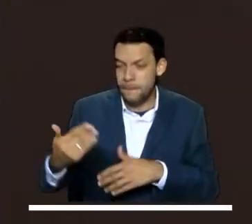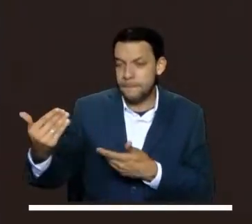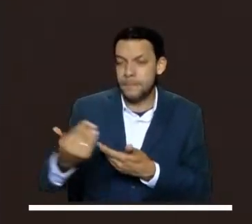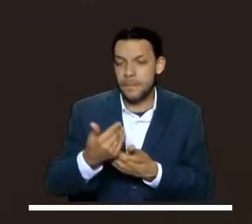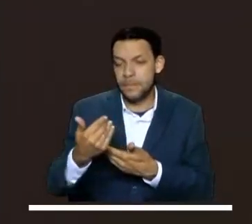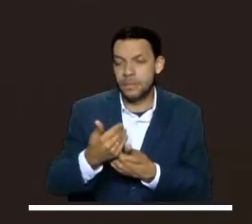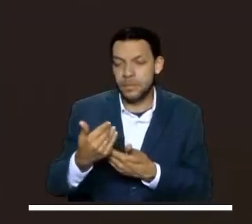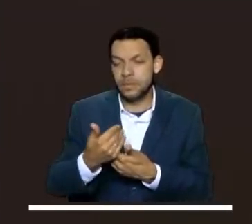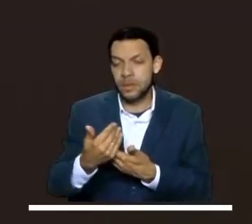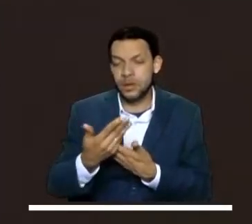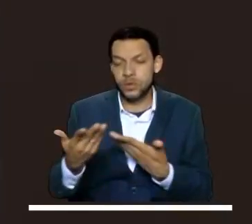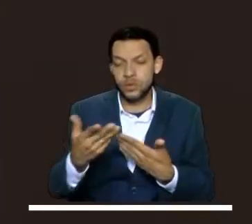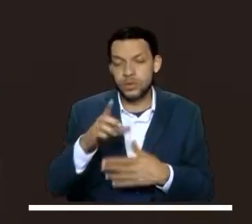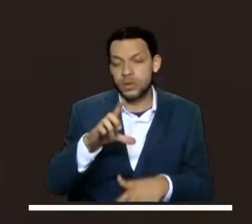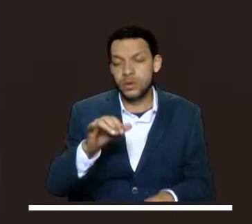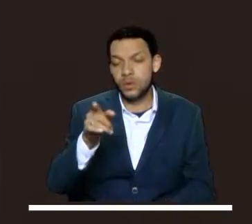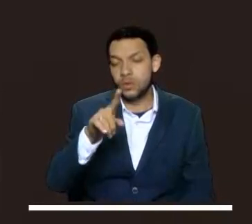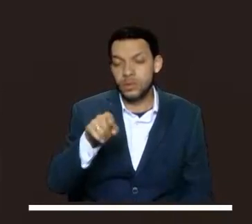Rojas, en